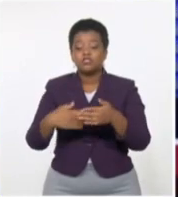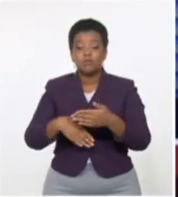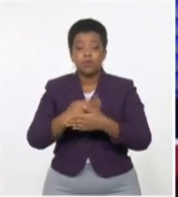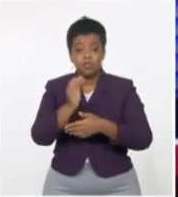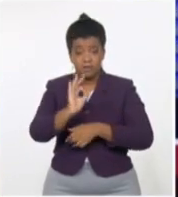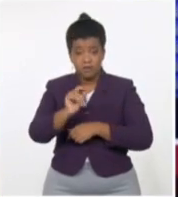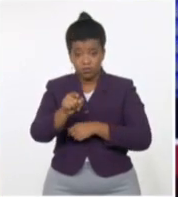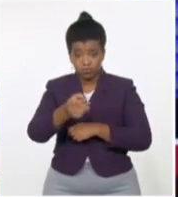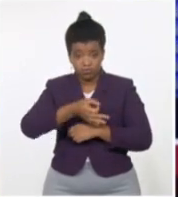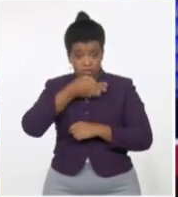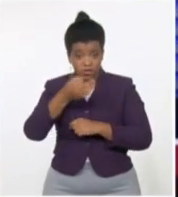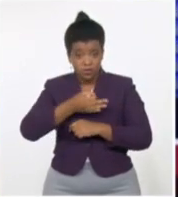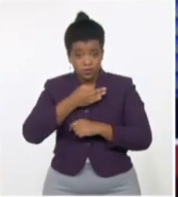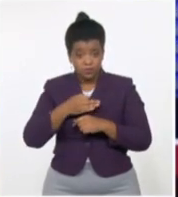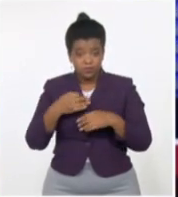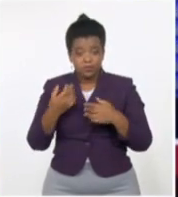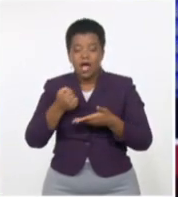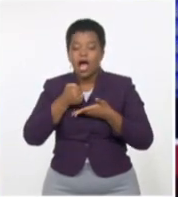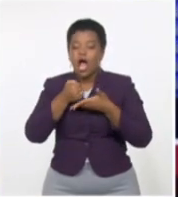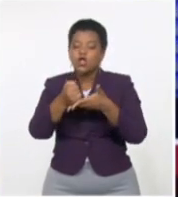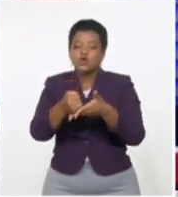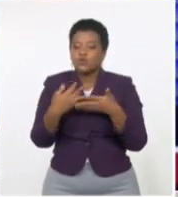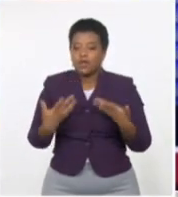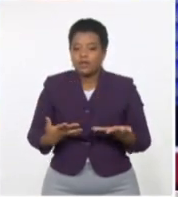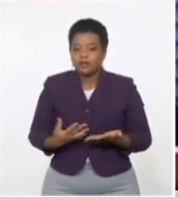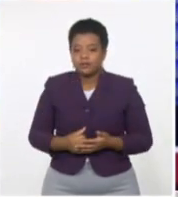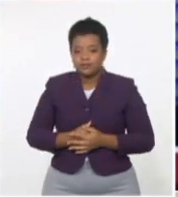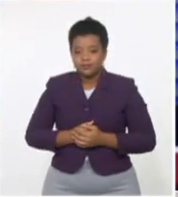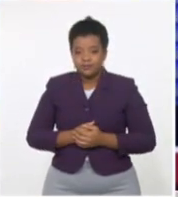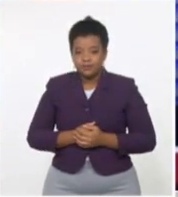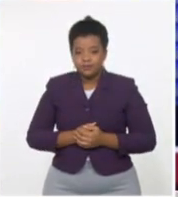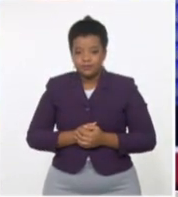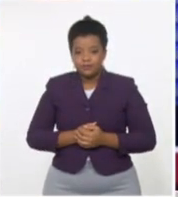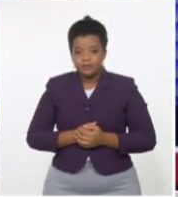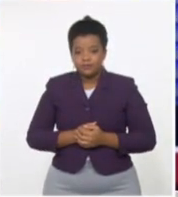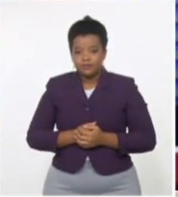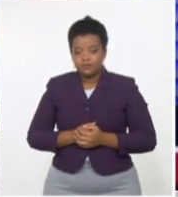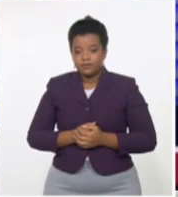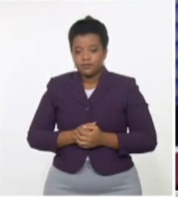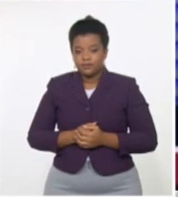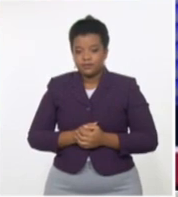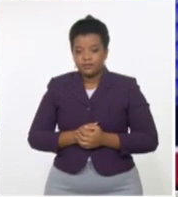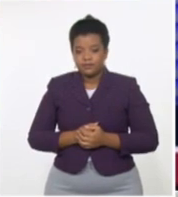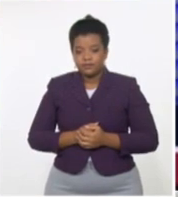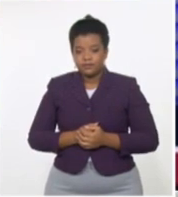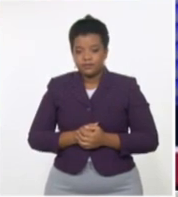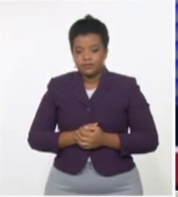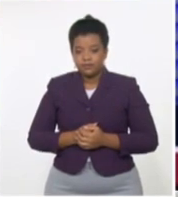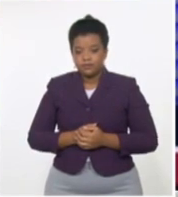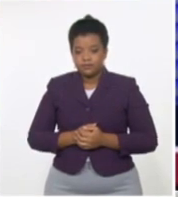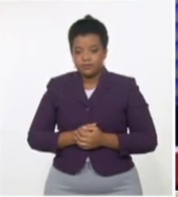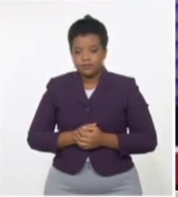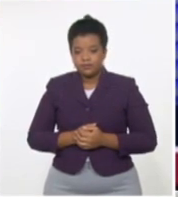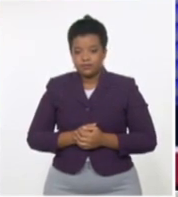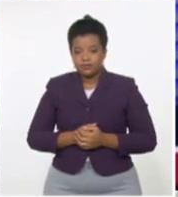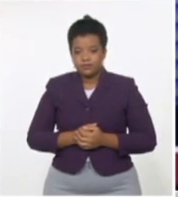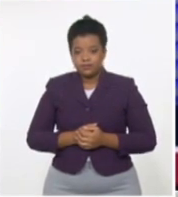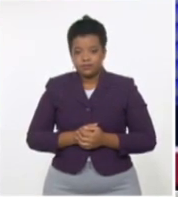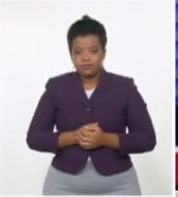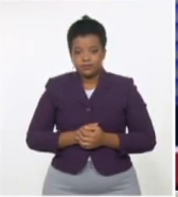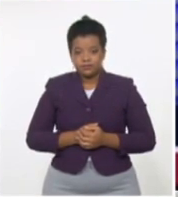ha anunciado, ¿de qué beneficios estamos hablando? A ver, estamos hablando del beneficio de que vamos a poder intervenir en una